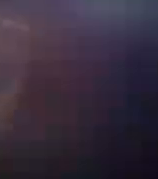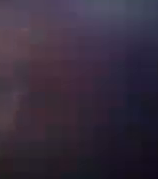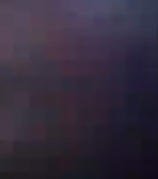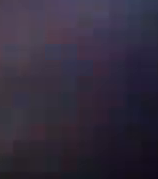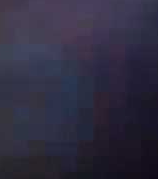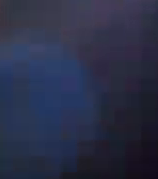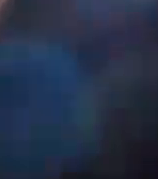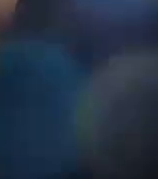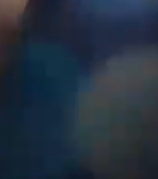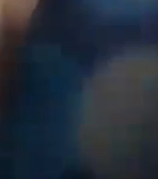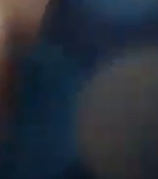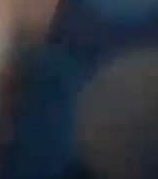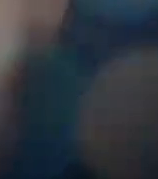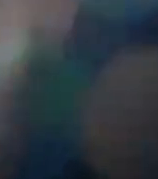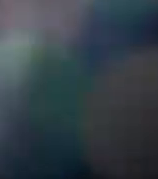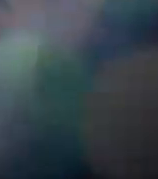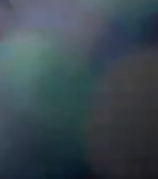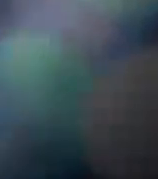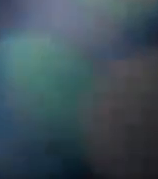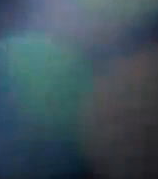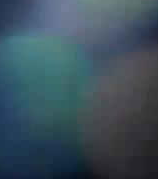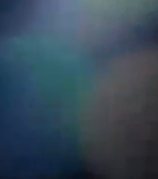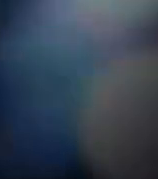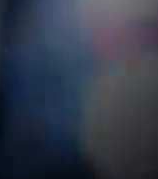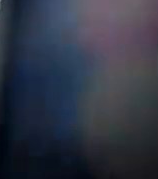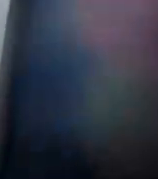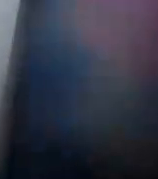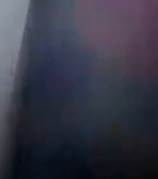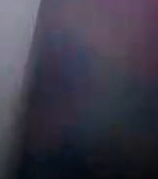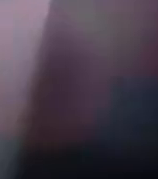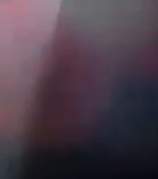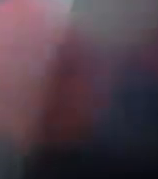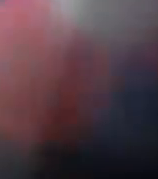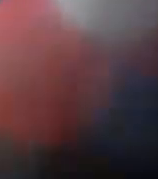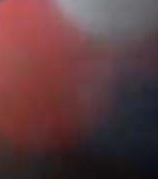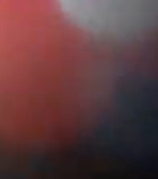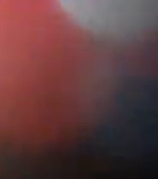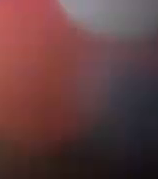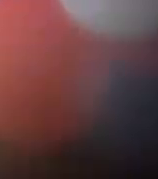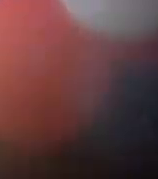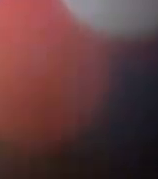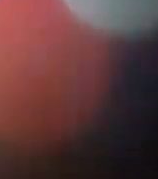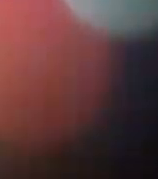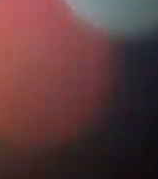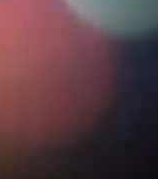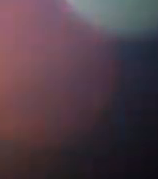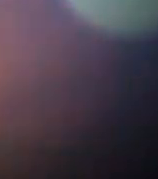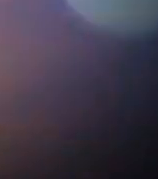We'll be right back.